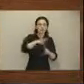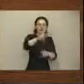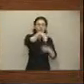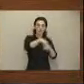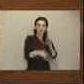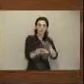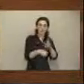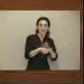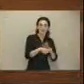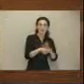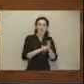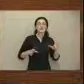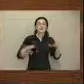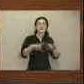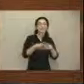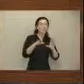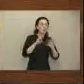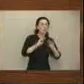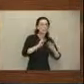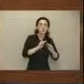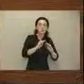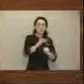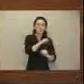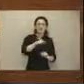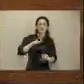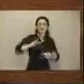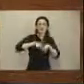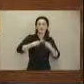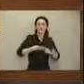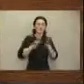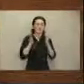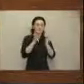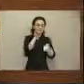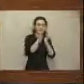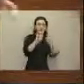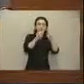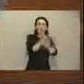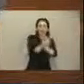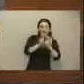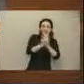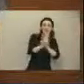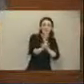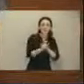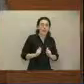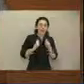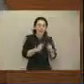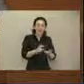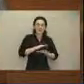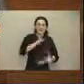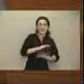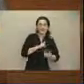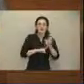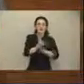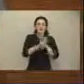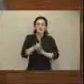en el ámbito comunitario, en su entorno personal y familiar, y en modo asertivo, es decir, ofreciéndole la capacidad de desarrollar,